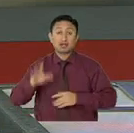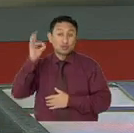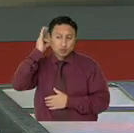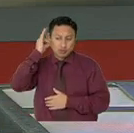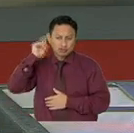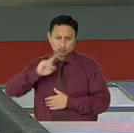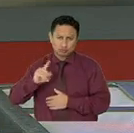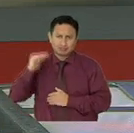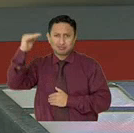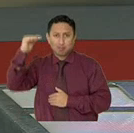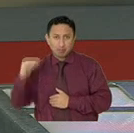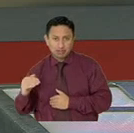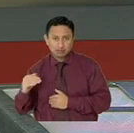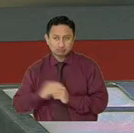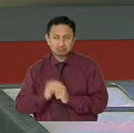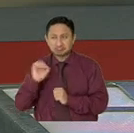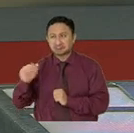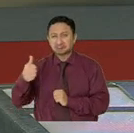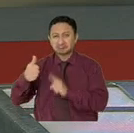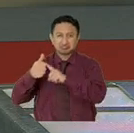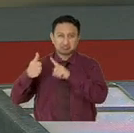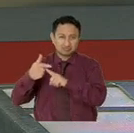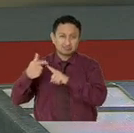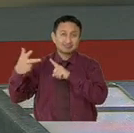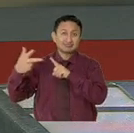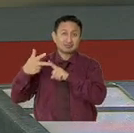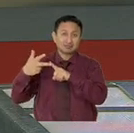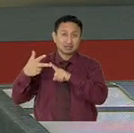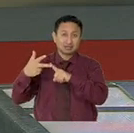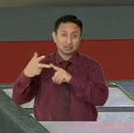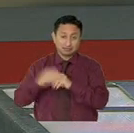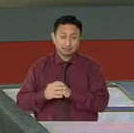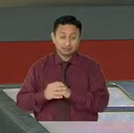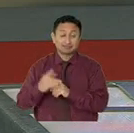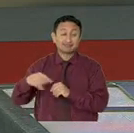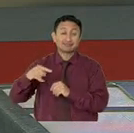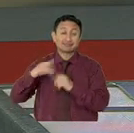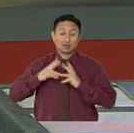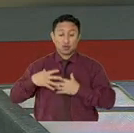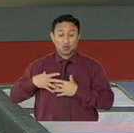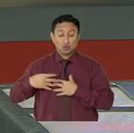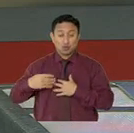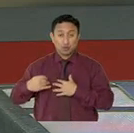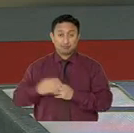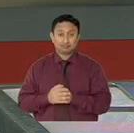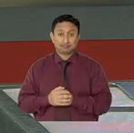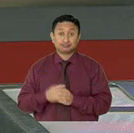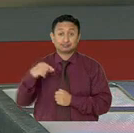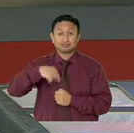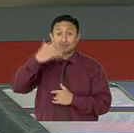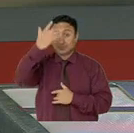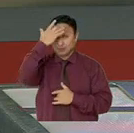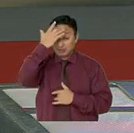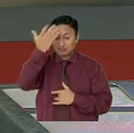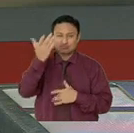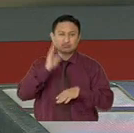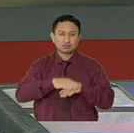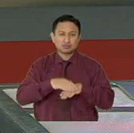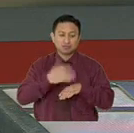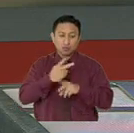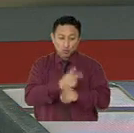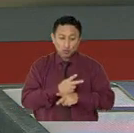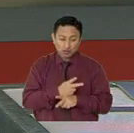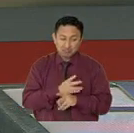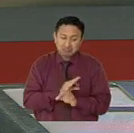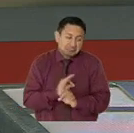mujeres se presenta en el tercer lugar seguido del cáncer de mama y tiroides. Esta enfermedad, amigos, producida generalmente por la falta de cuidado de